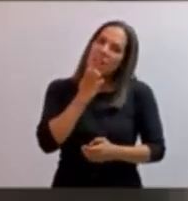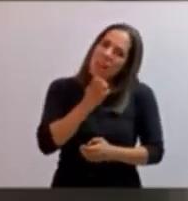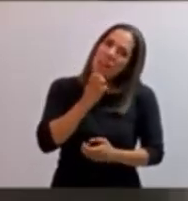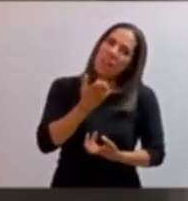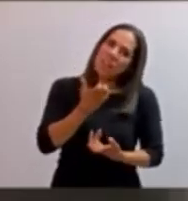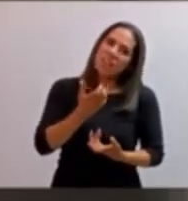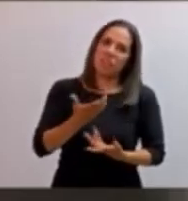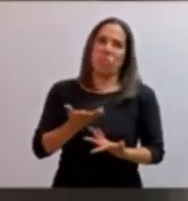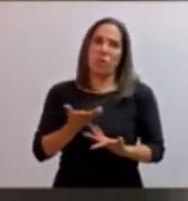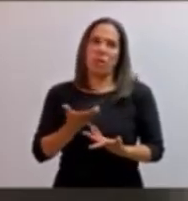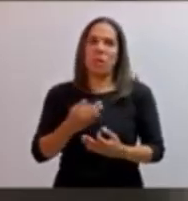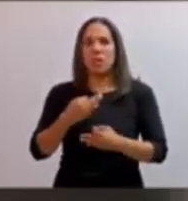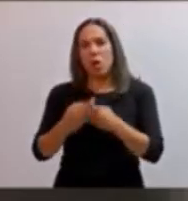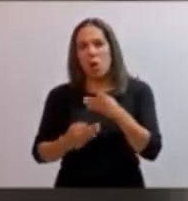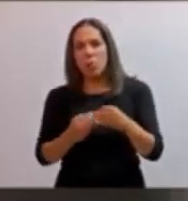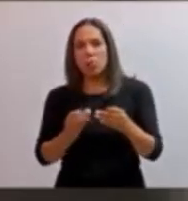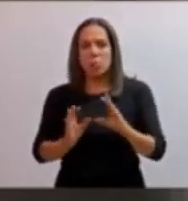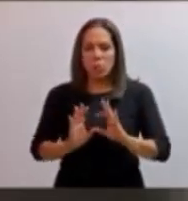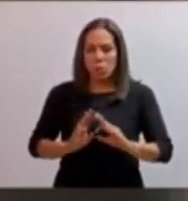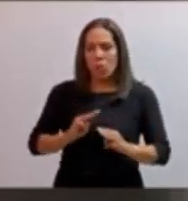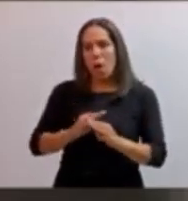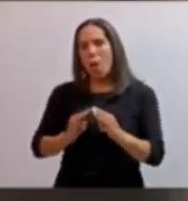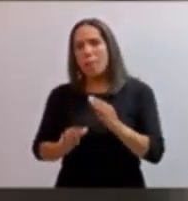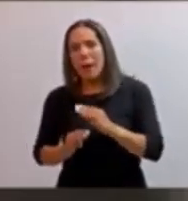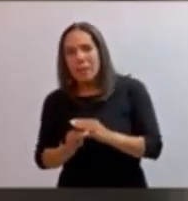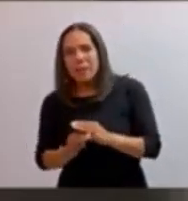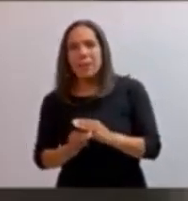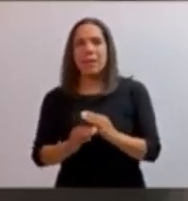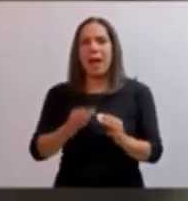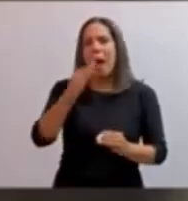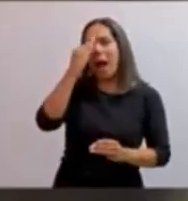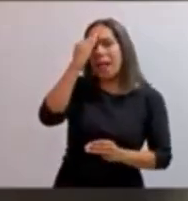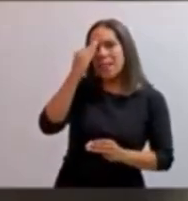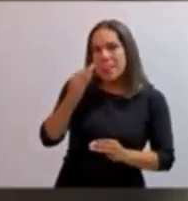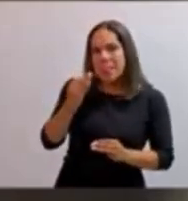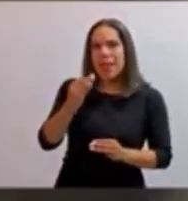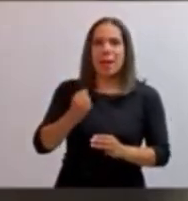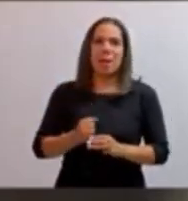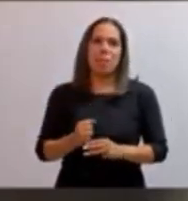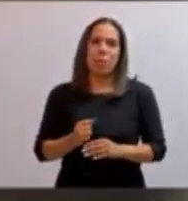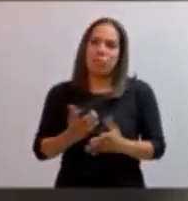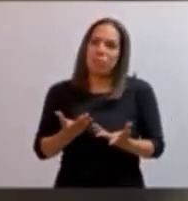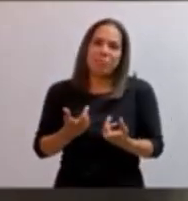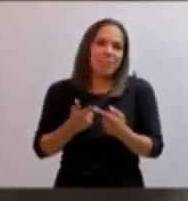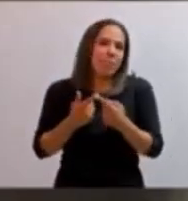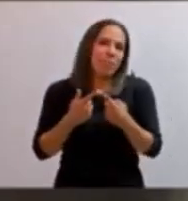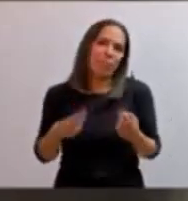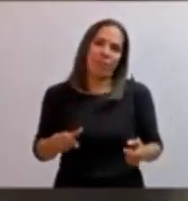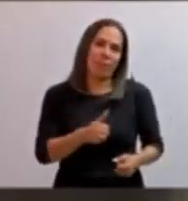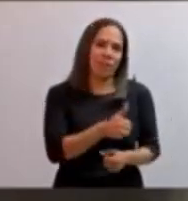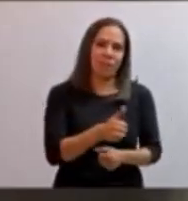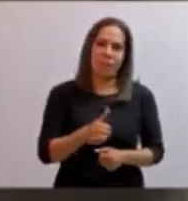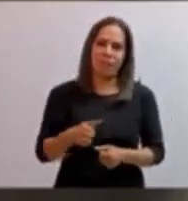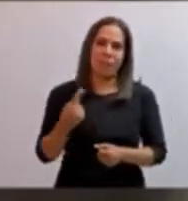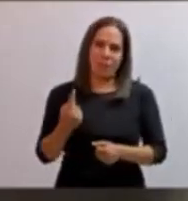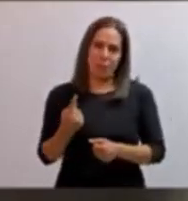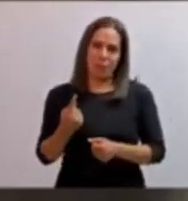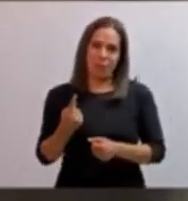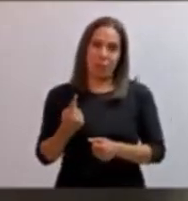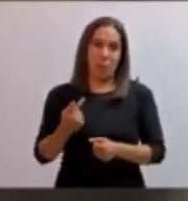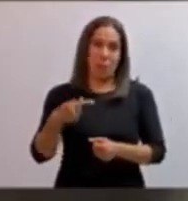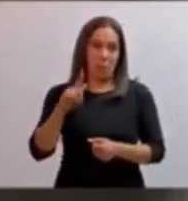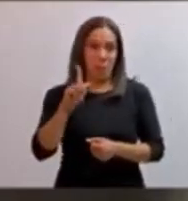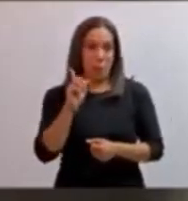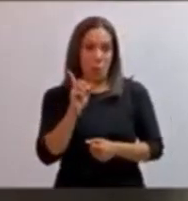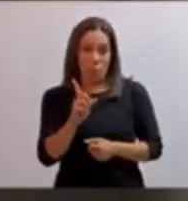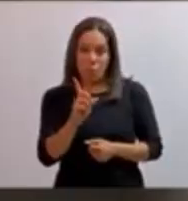tecnológicos, económicos, la organización del tiempo y de los espacios son heterogéneos. Pero hay una cosa que es permanente en